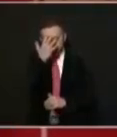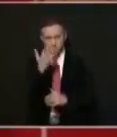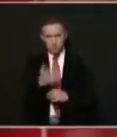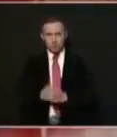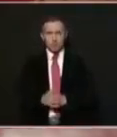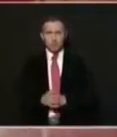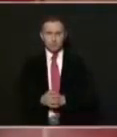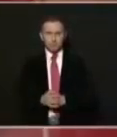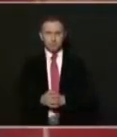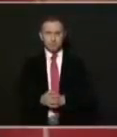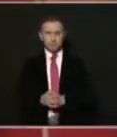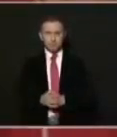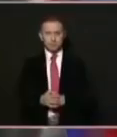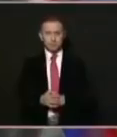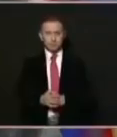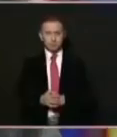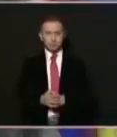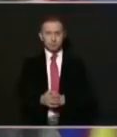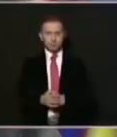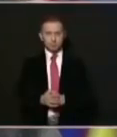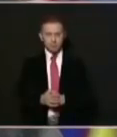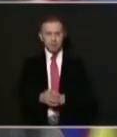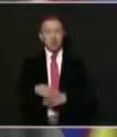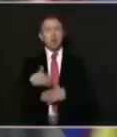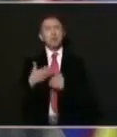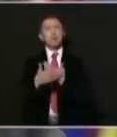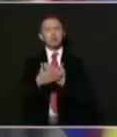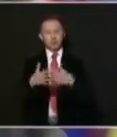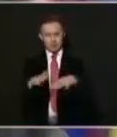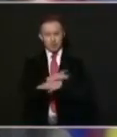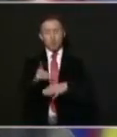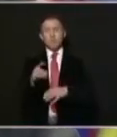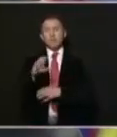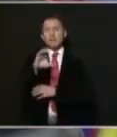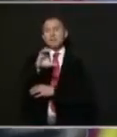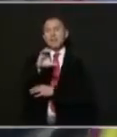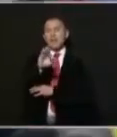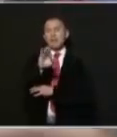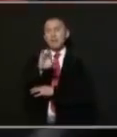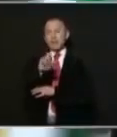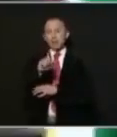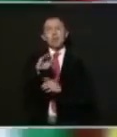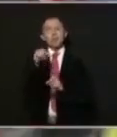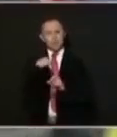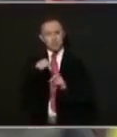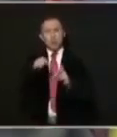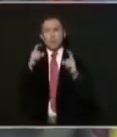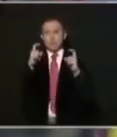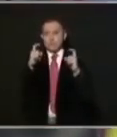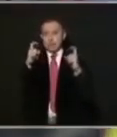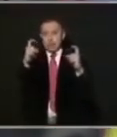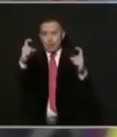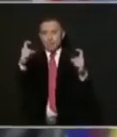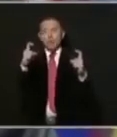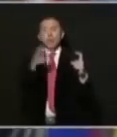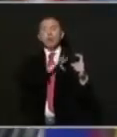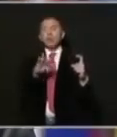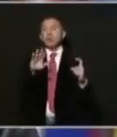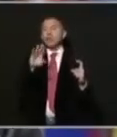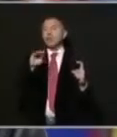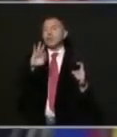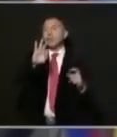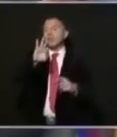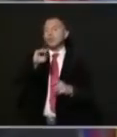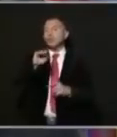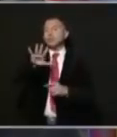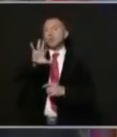Vamos a utilizar las líneas de la Comisión Federal de Electricidad que están en el 95%